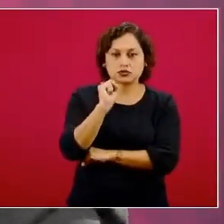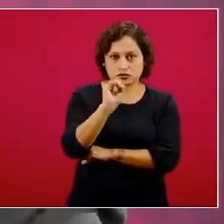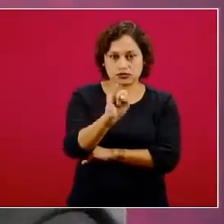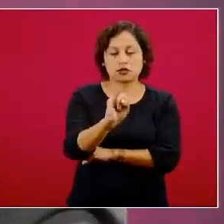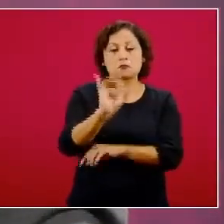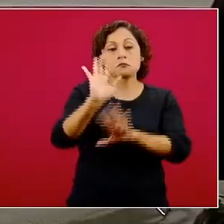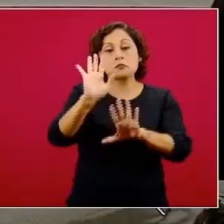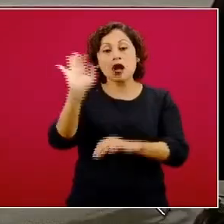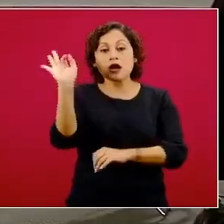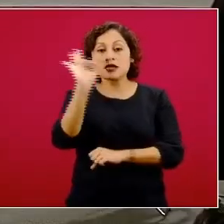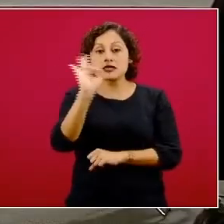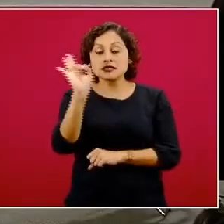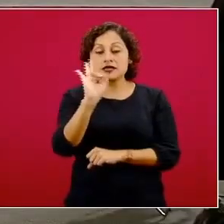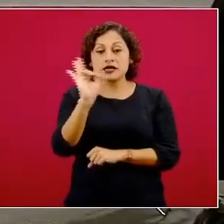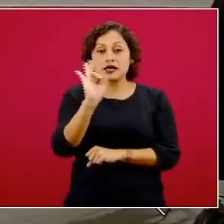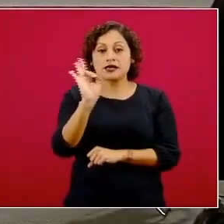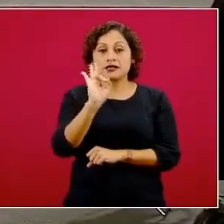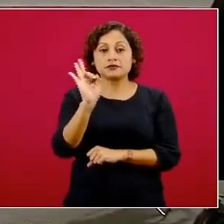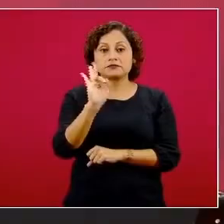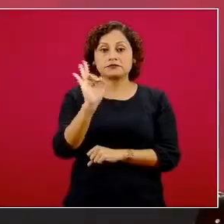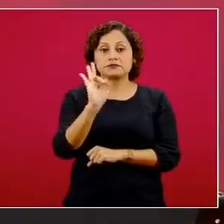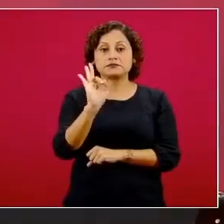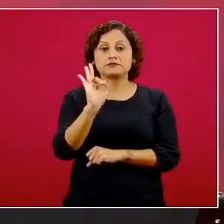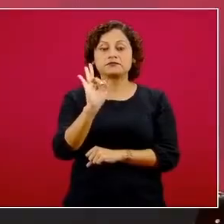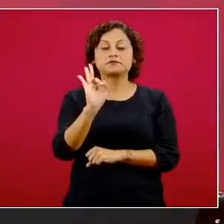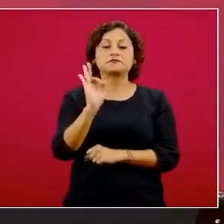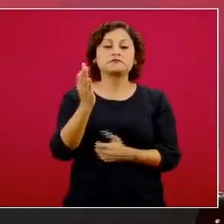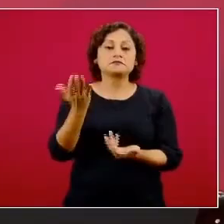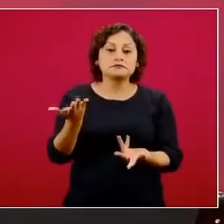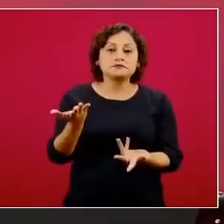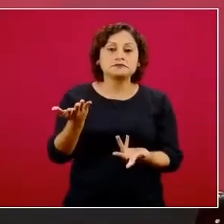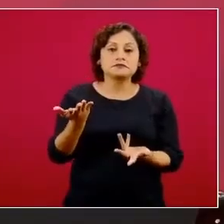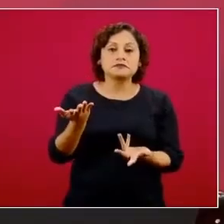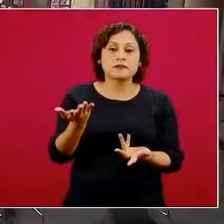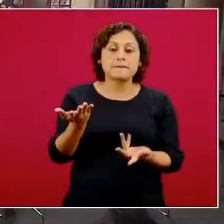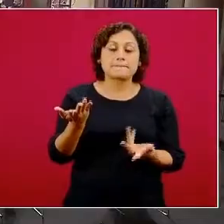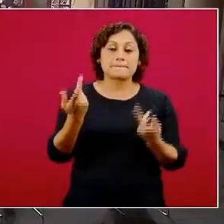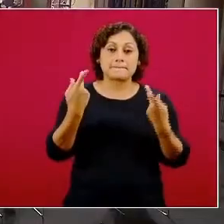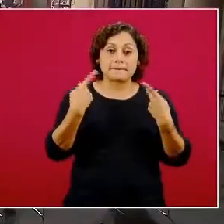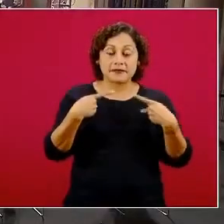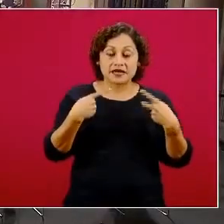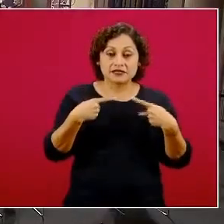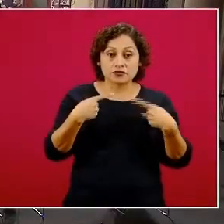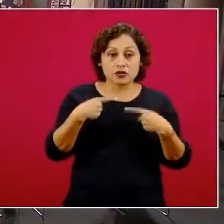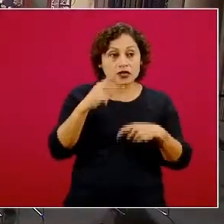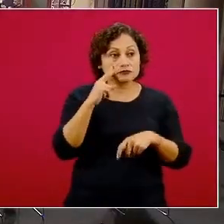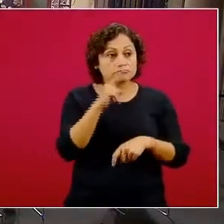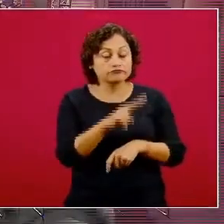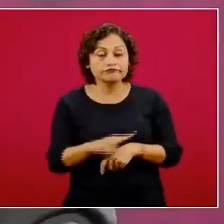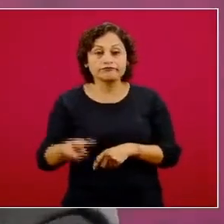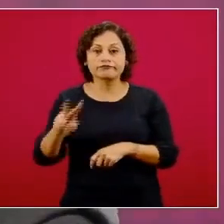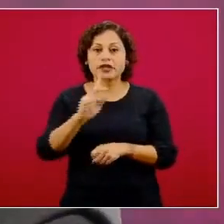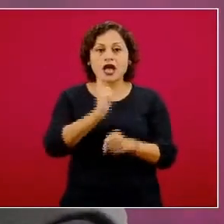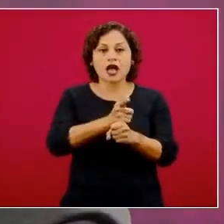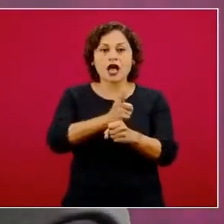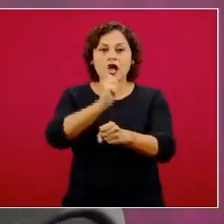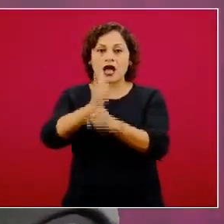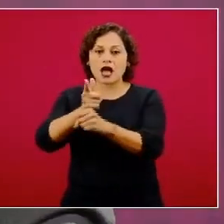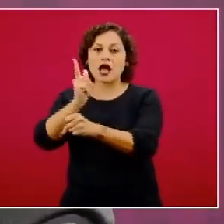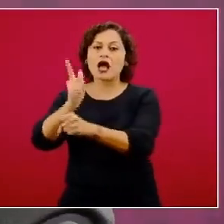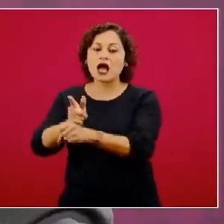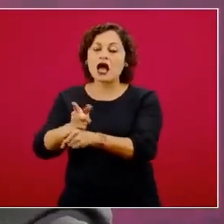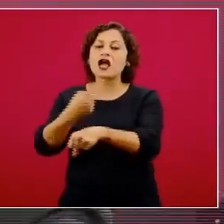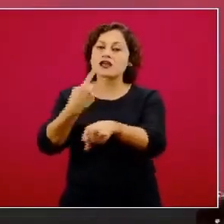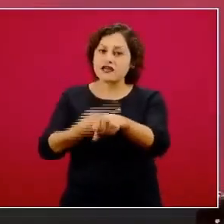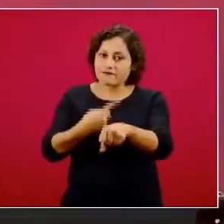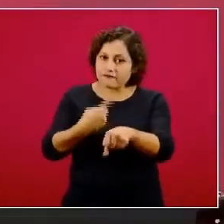incremento en la vigilancia del síndrome respiratorio agudo, que eso es lo que tenemos que tener en mente, sobre